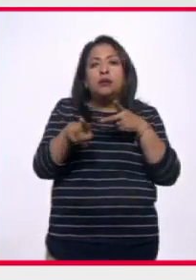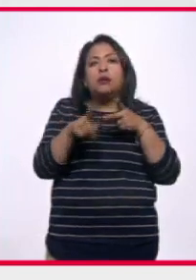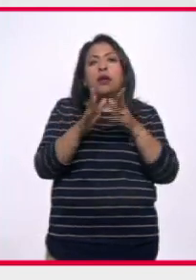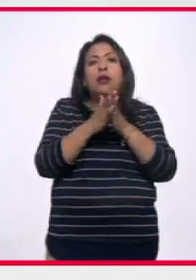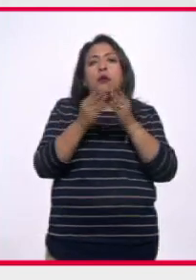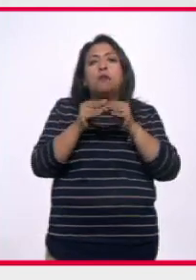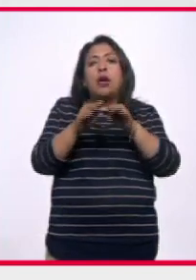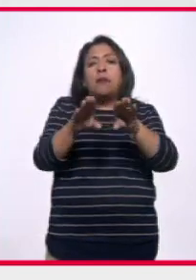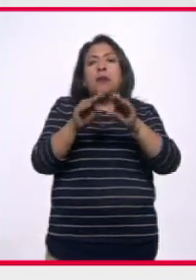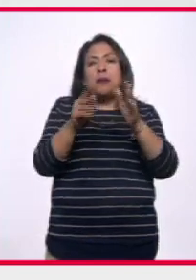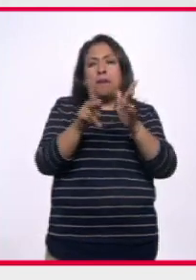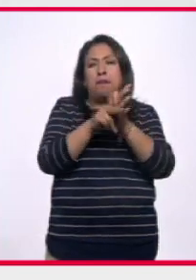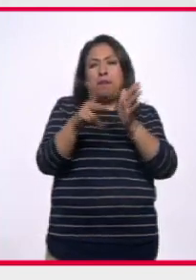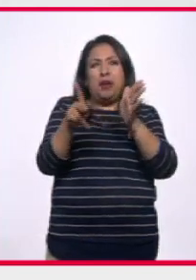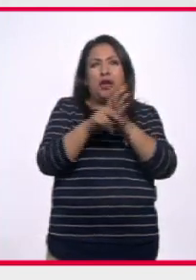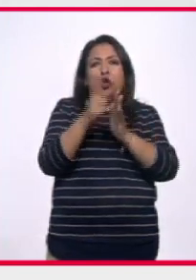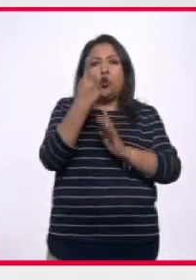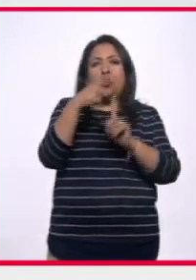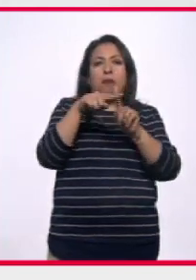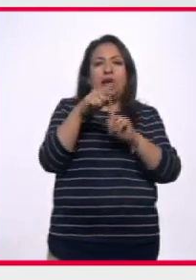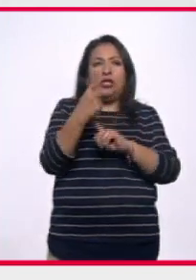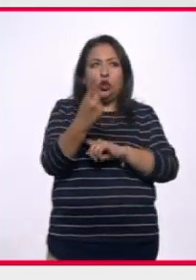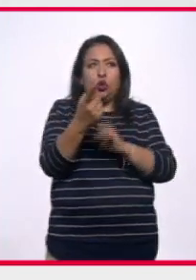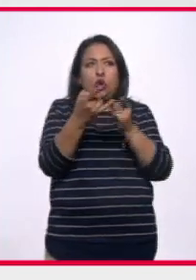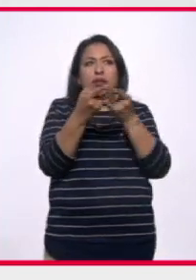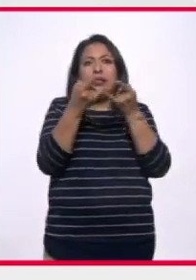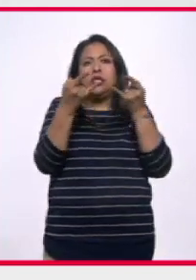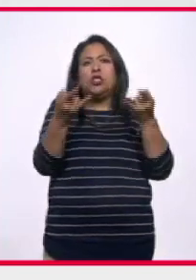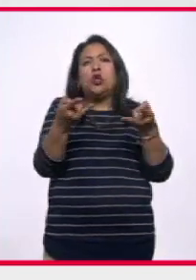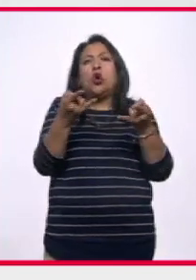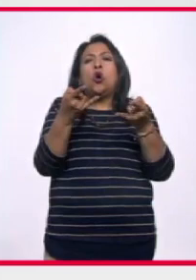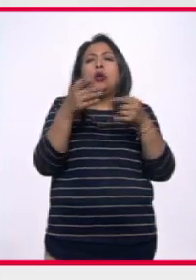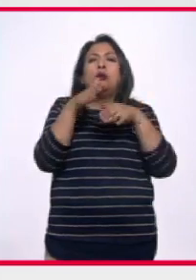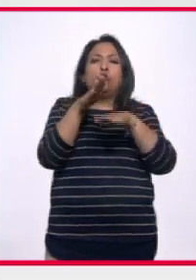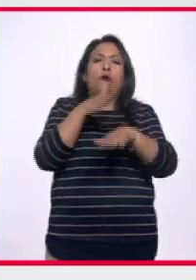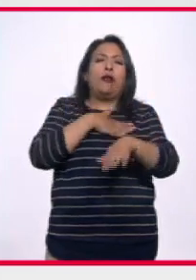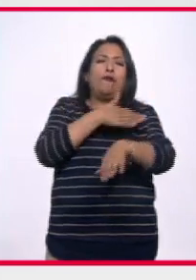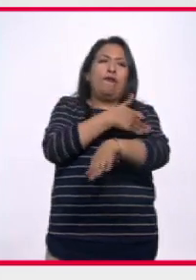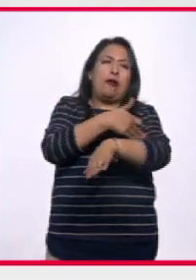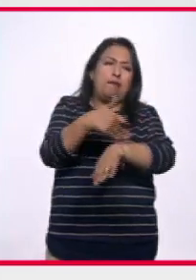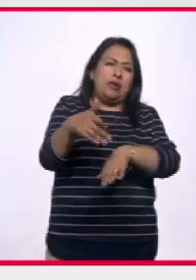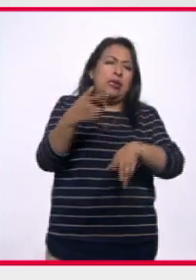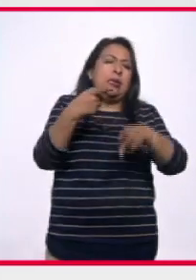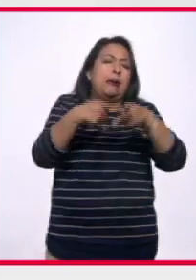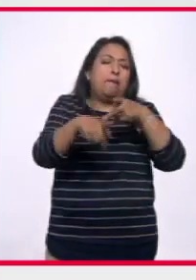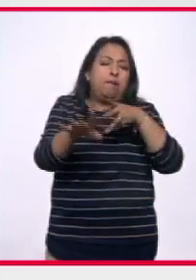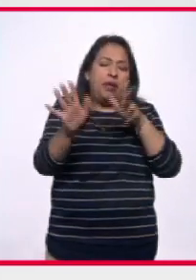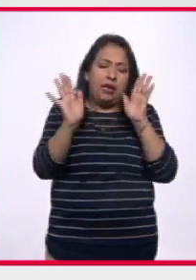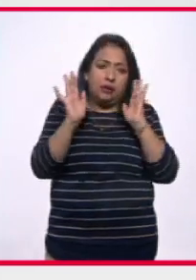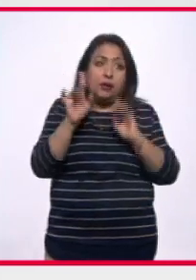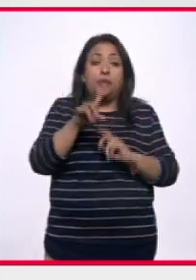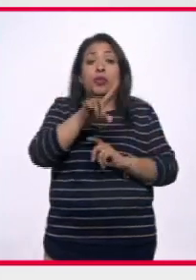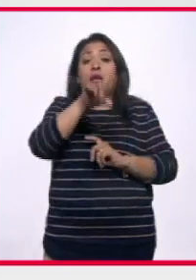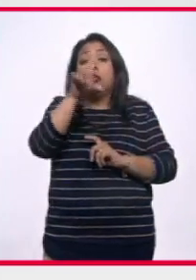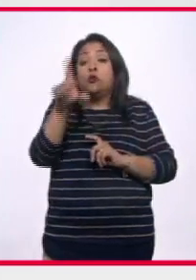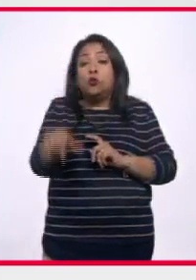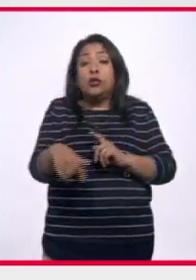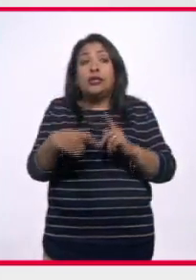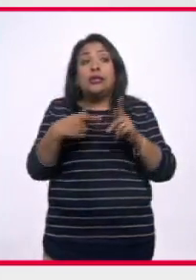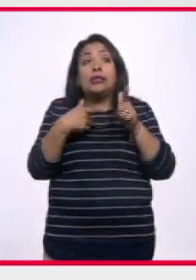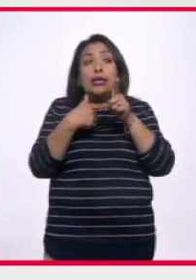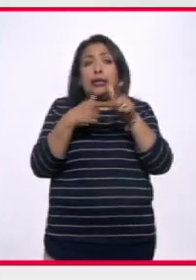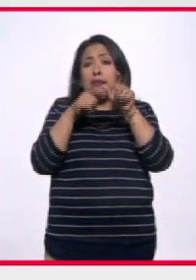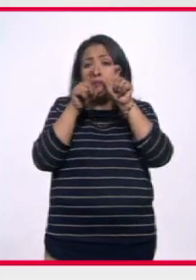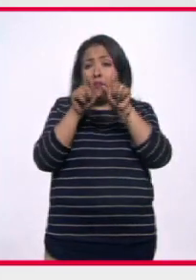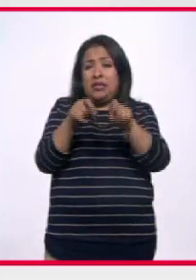el periódico en el unomásuno una historia familiar que surgió de repente luego seguí con la